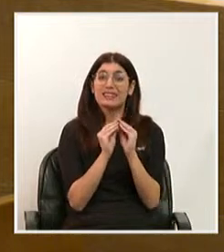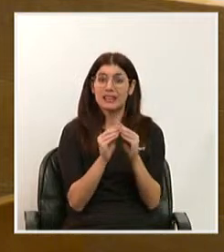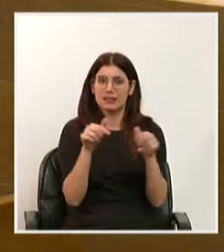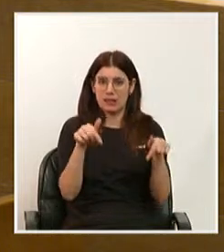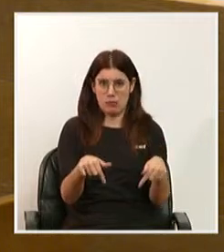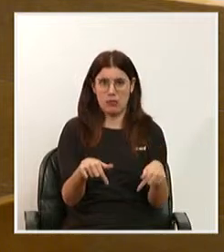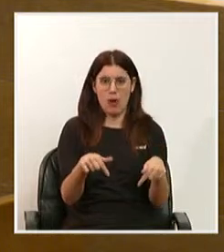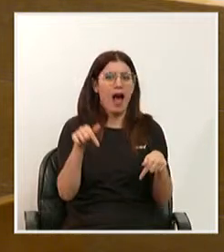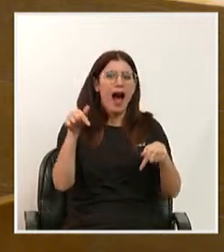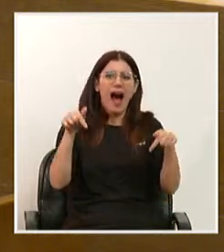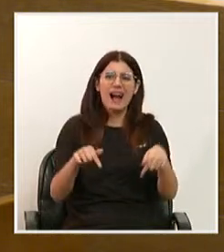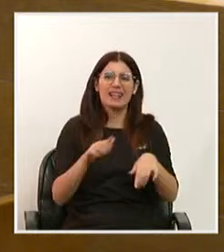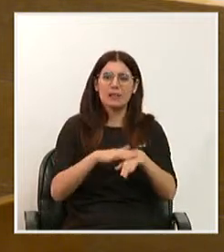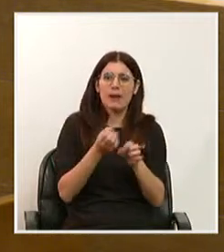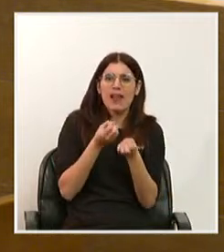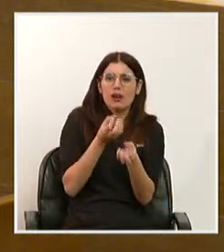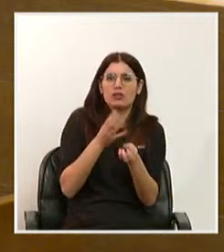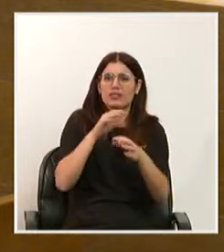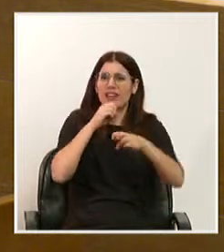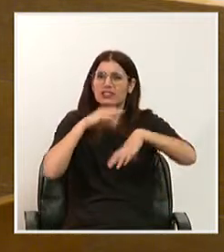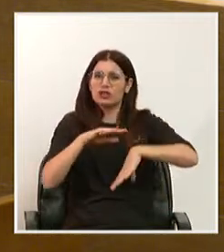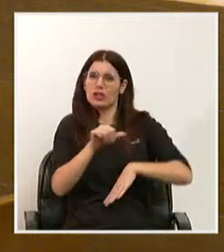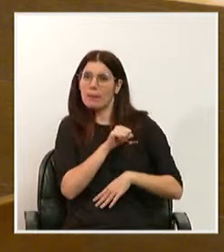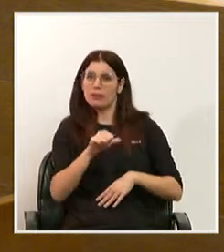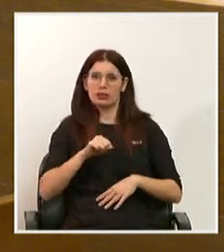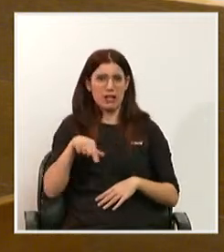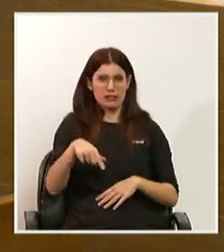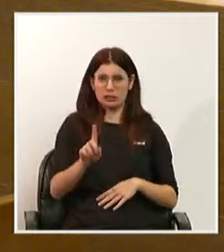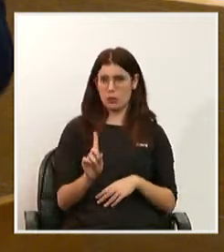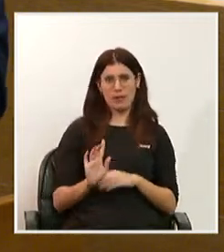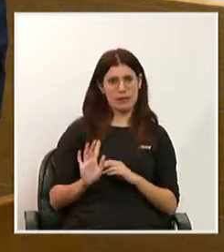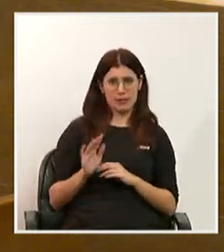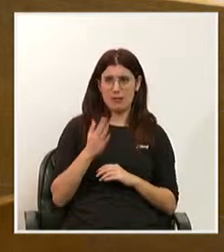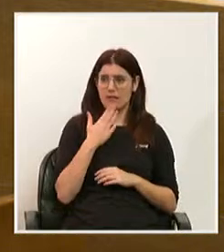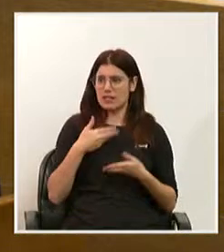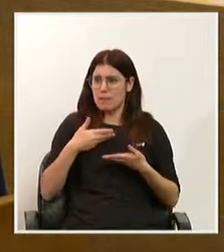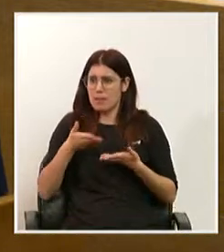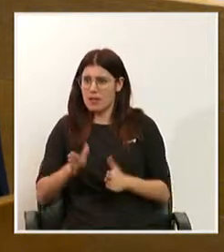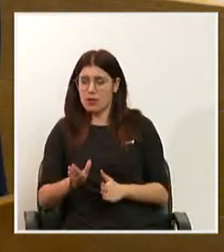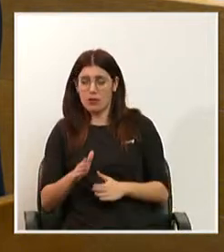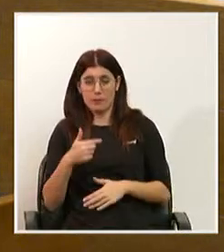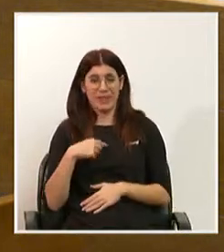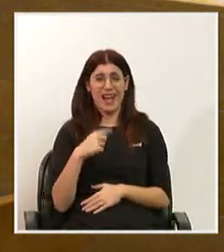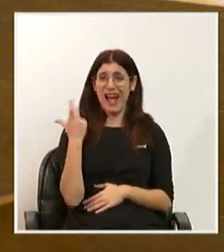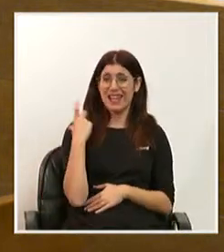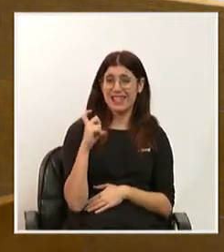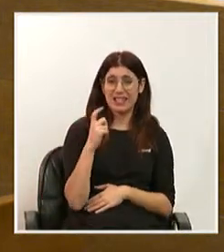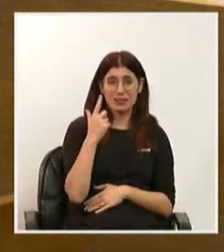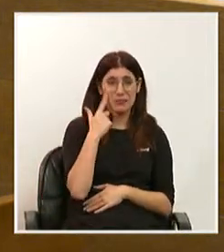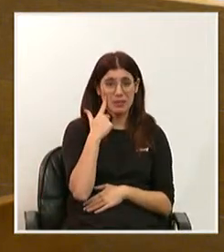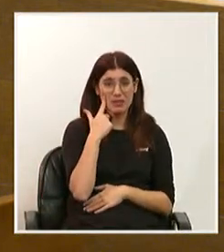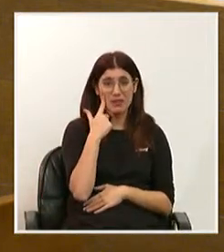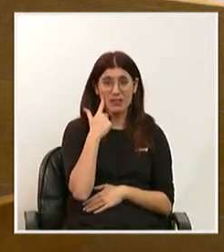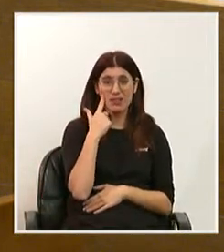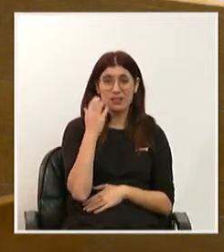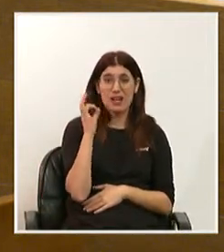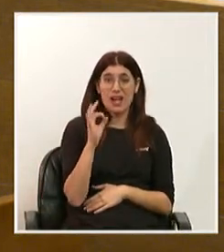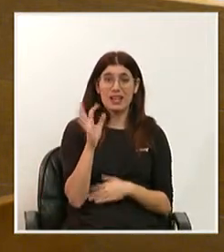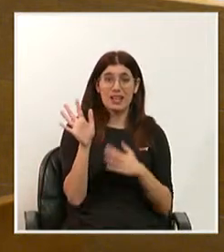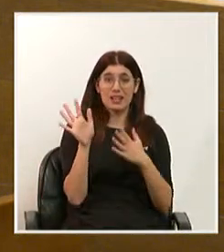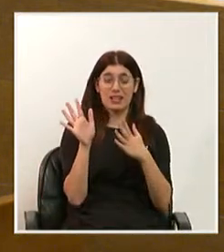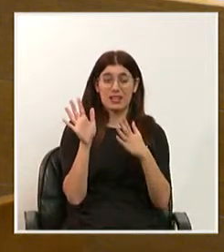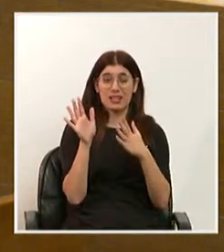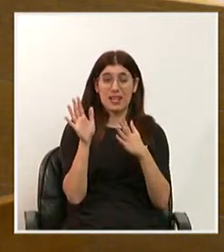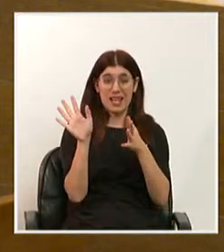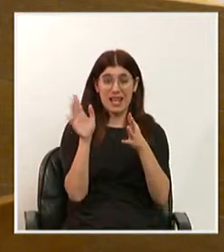estamos para contar historietas personales de si mi hijo ayer resulta que el aire del humo Perdón